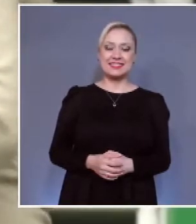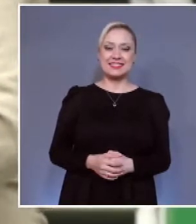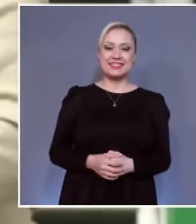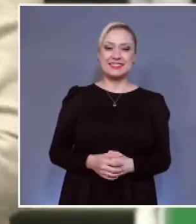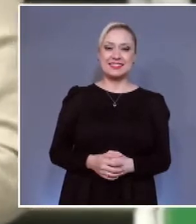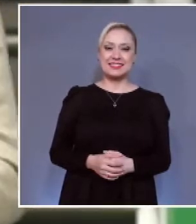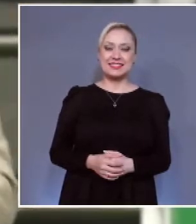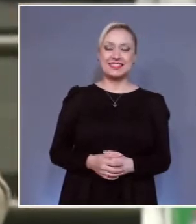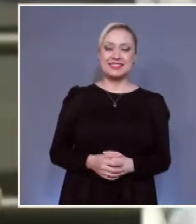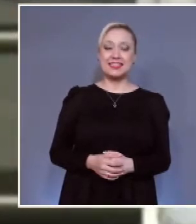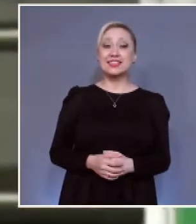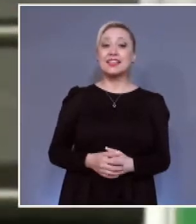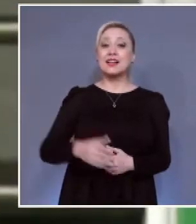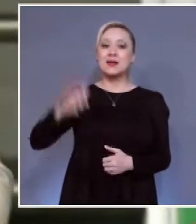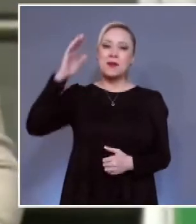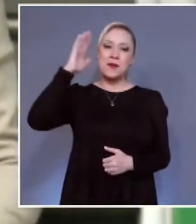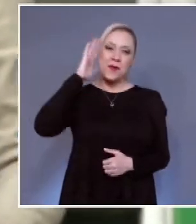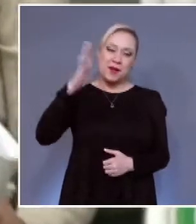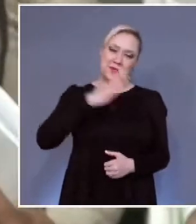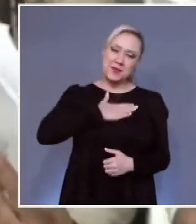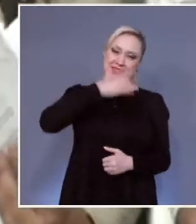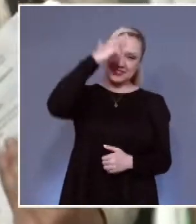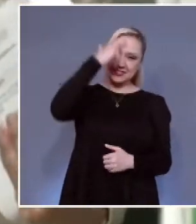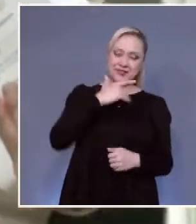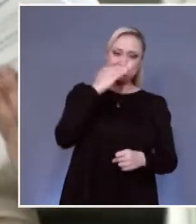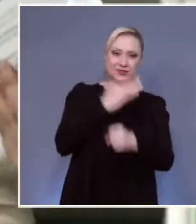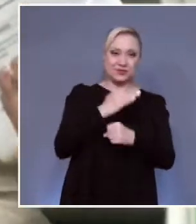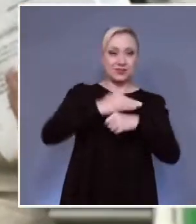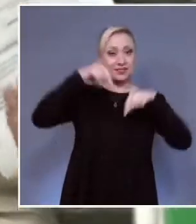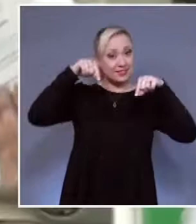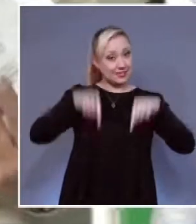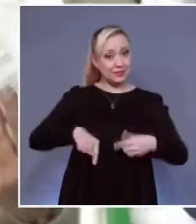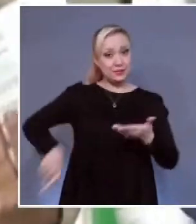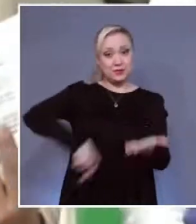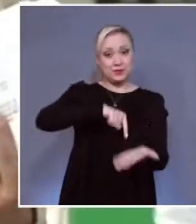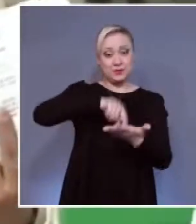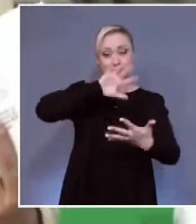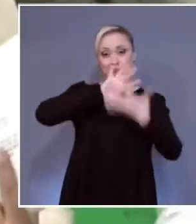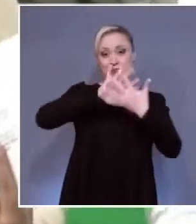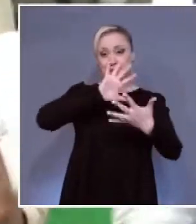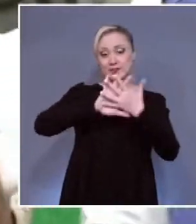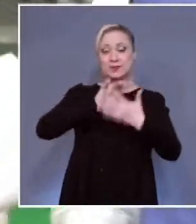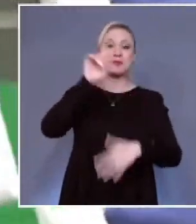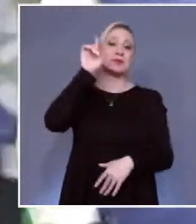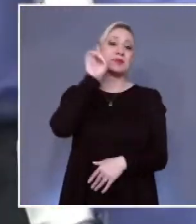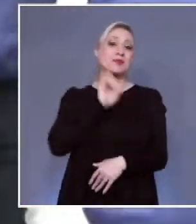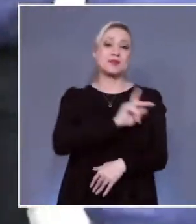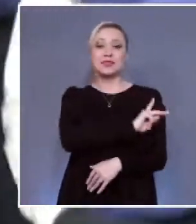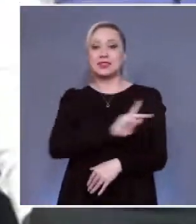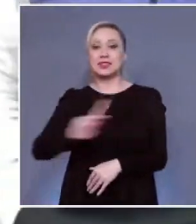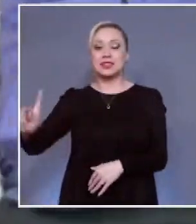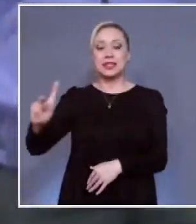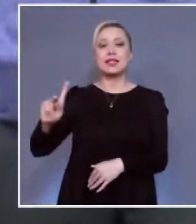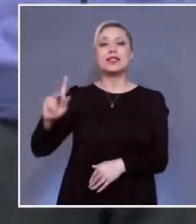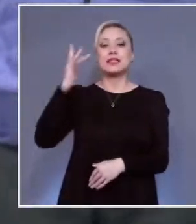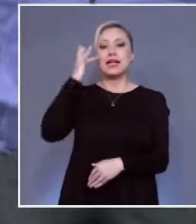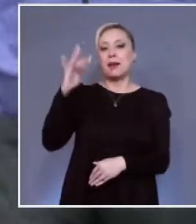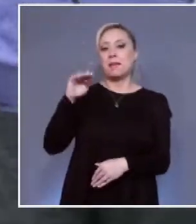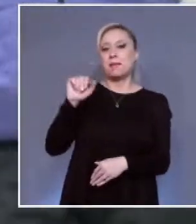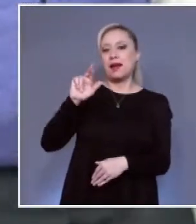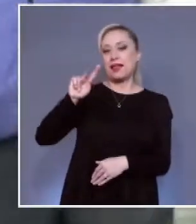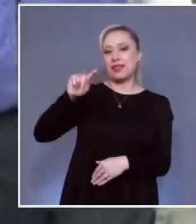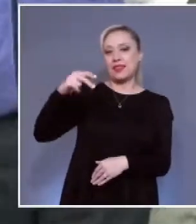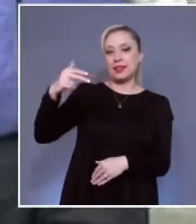Raúl, ¿qué tal? Buenas noches. Así es, en este momento estamos aquí en el Centro Femenil de Reinserción Social, donde en este momento está saliendo de prisión Gladys